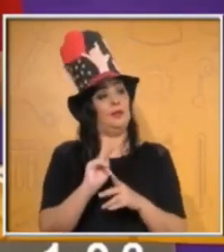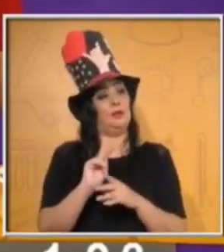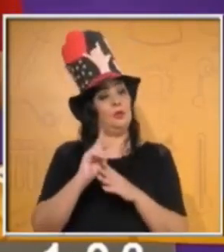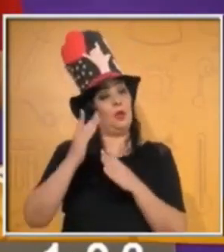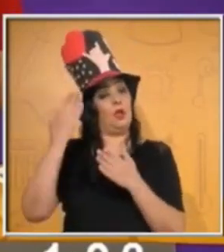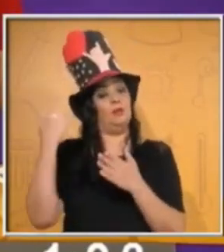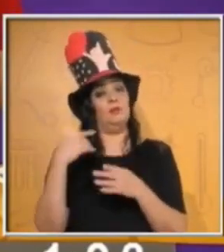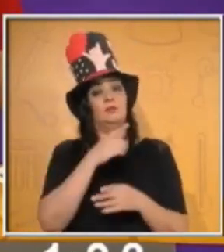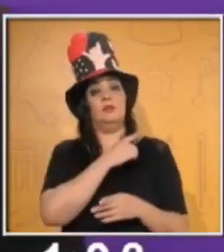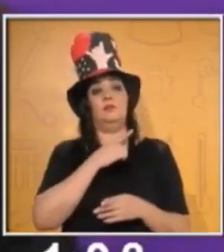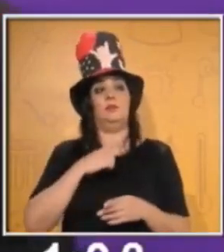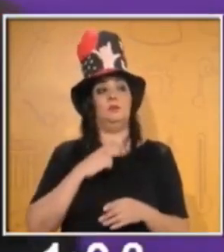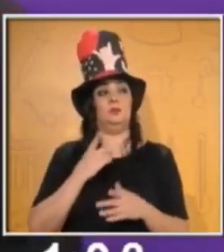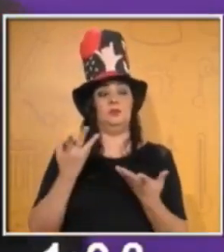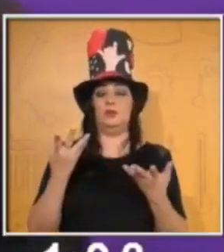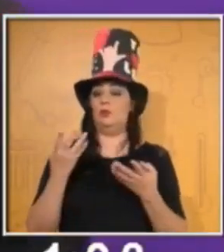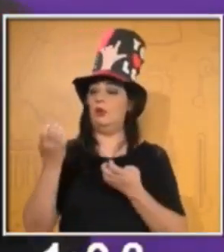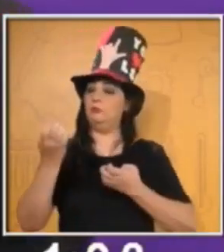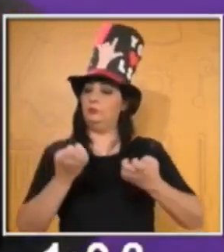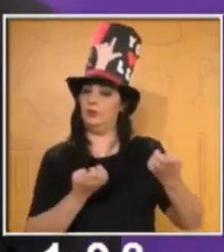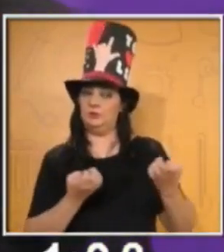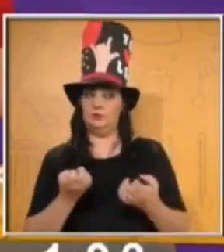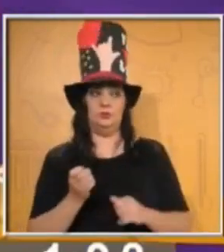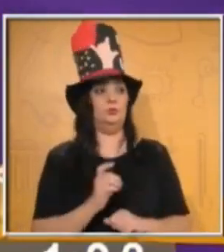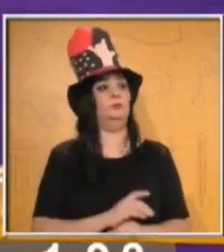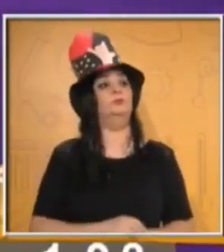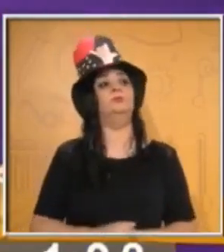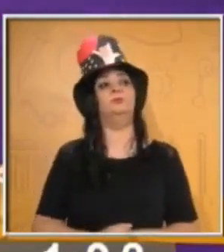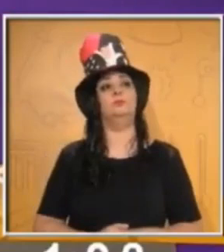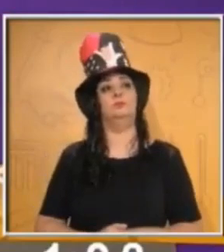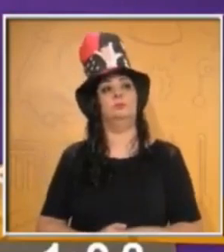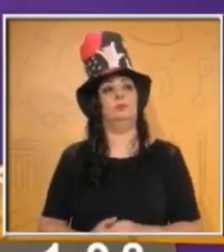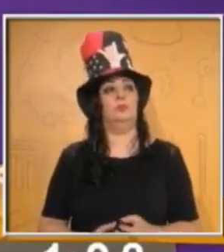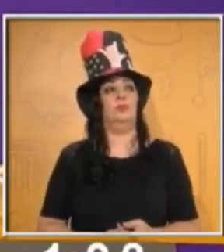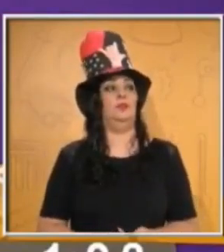irnos vamos a hacer una pausa activa. ¿Le parece, maestra? Claro que sí, maestro. Pasamos.